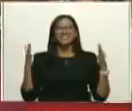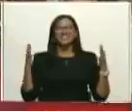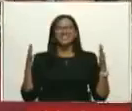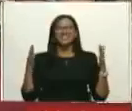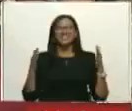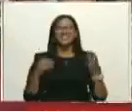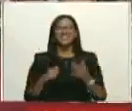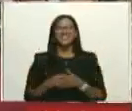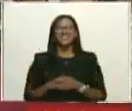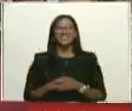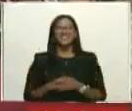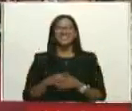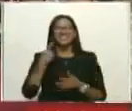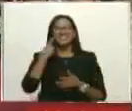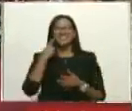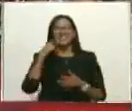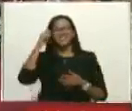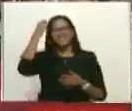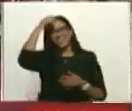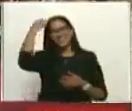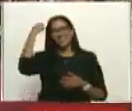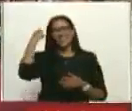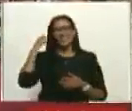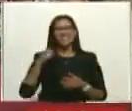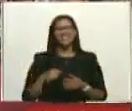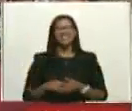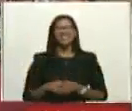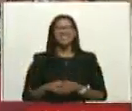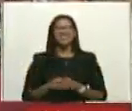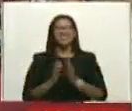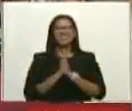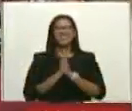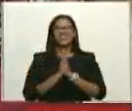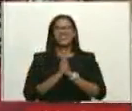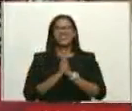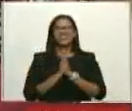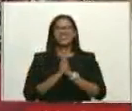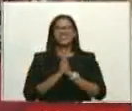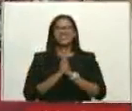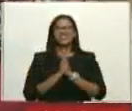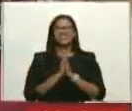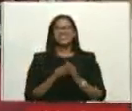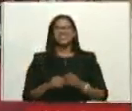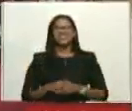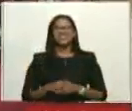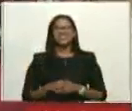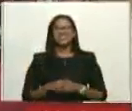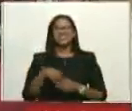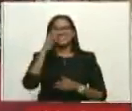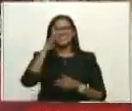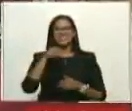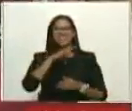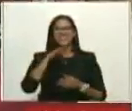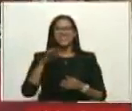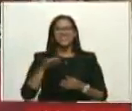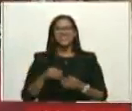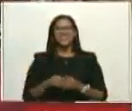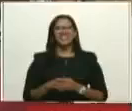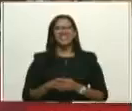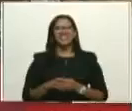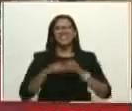Mira cómo la peinaron, vale. Ah, Silita. Está pidiendo la bendición. Ah. Dios te bendiga, ma.